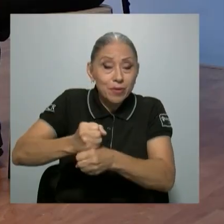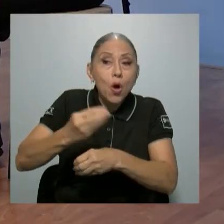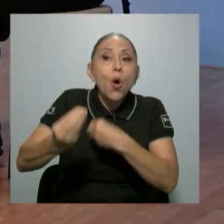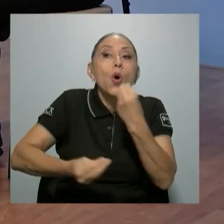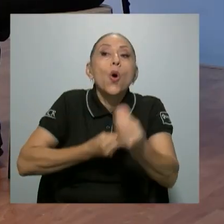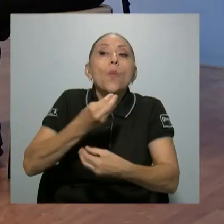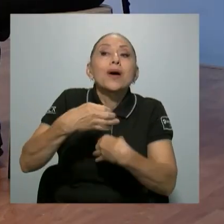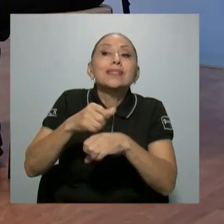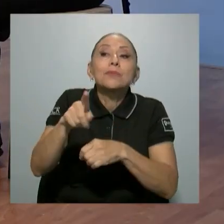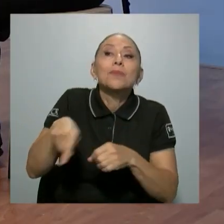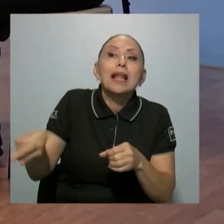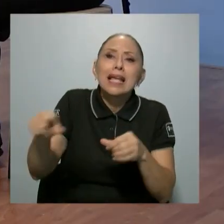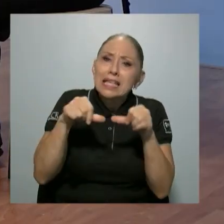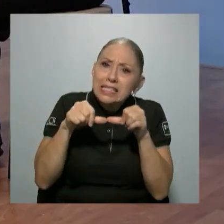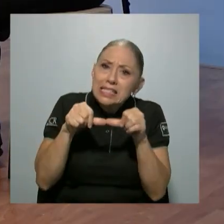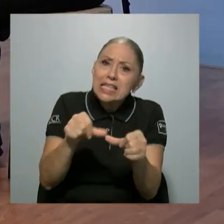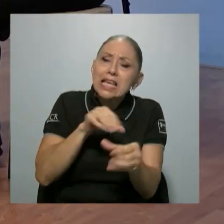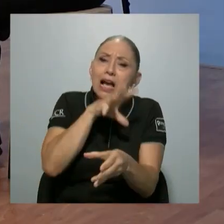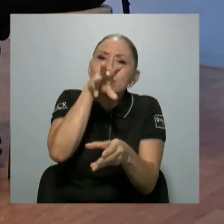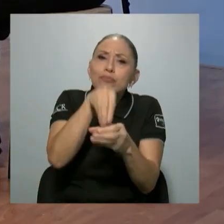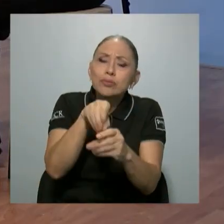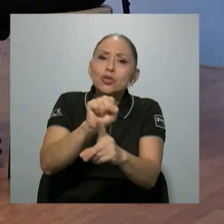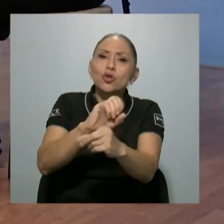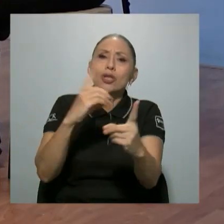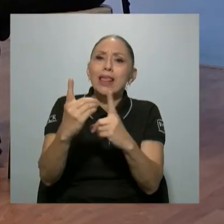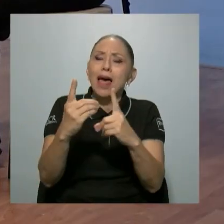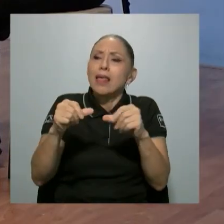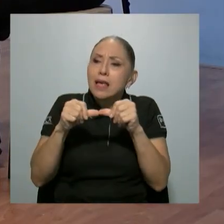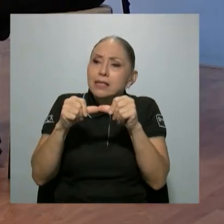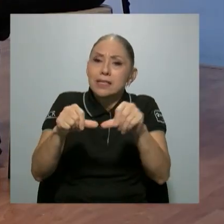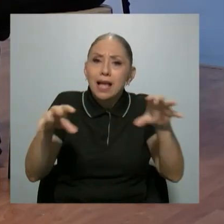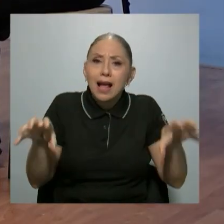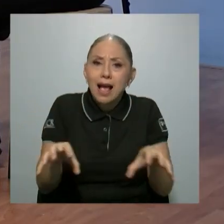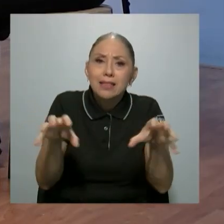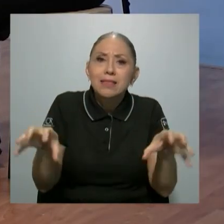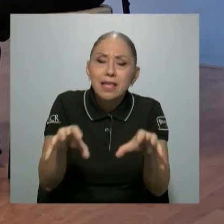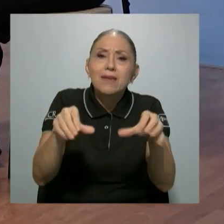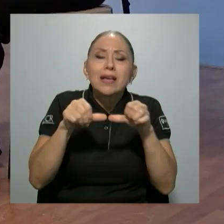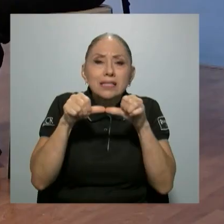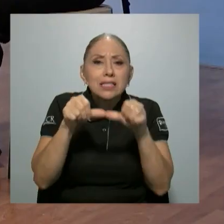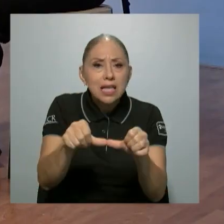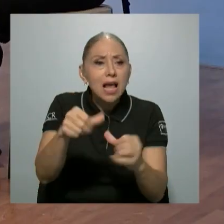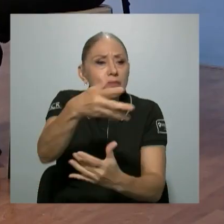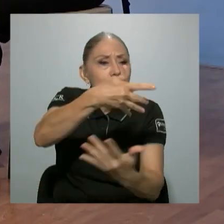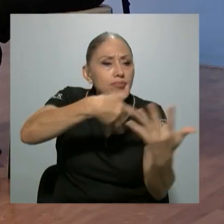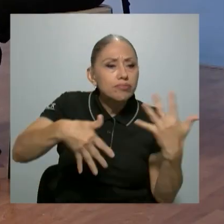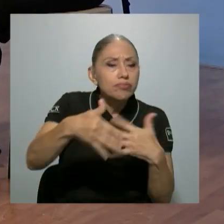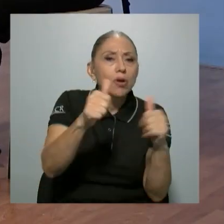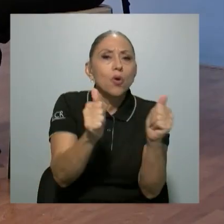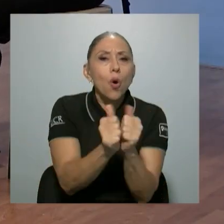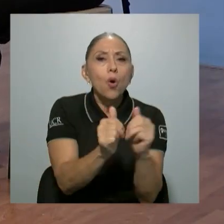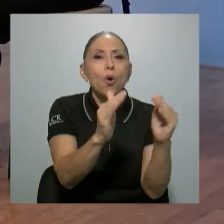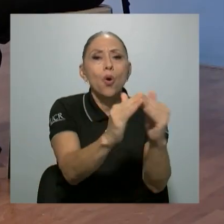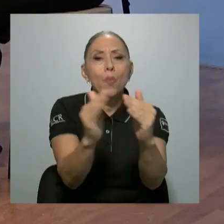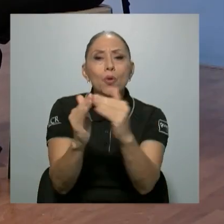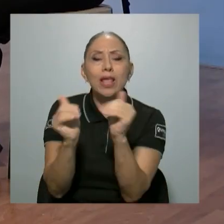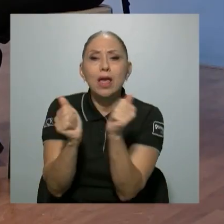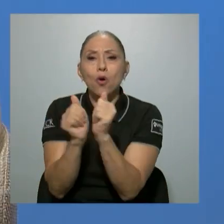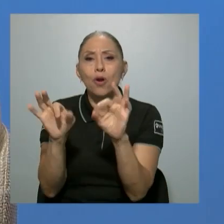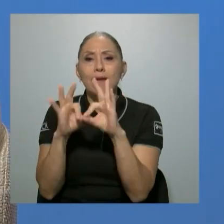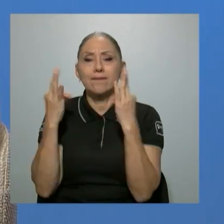sigan activas, sigan generando, por ejemplo, una integración con la comunidad, con las familias?